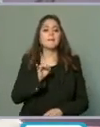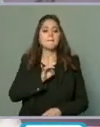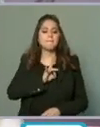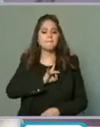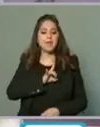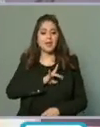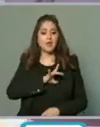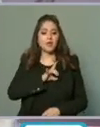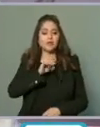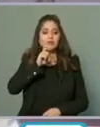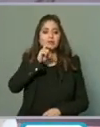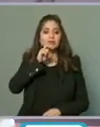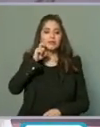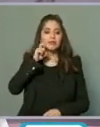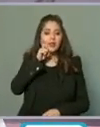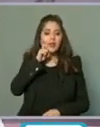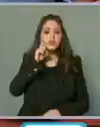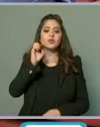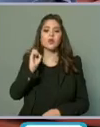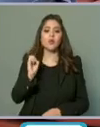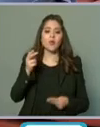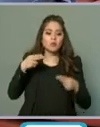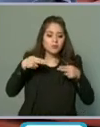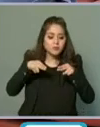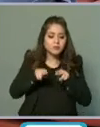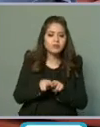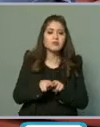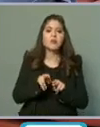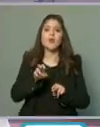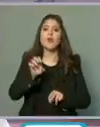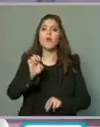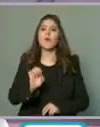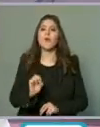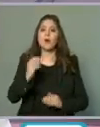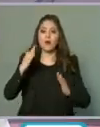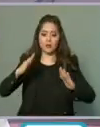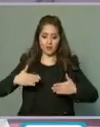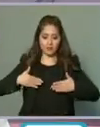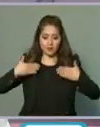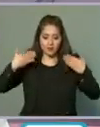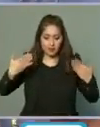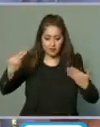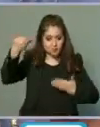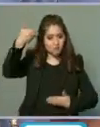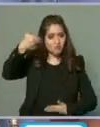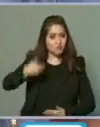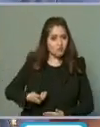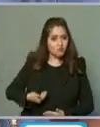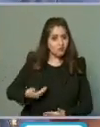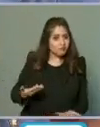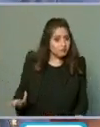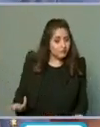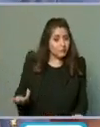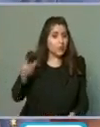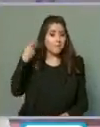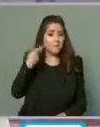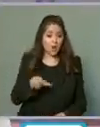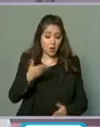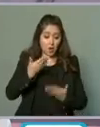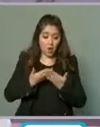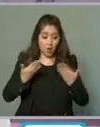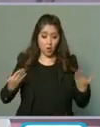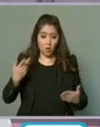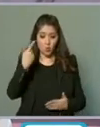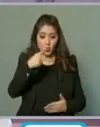al entregarse, al abrirse, al mostrarse. Y entonces, en el ser obesos, ¿no? y entendamos que obeso no